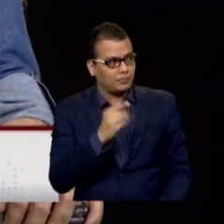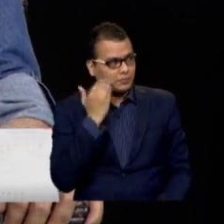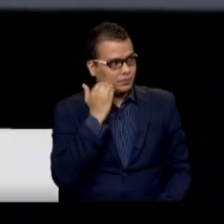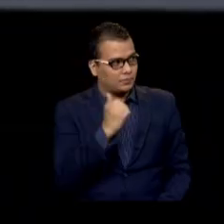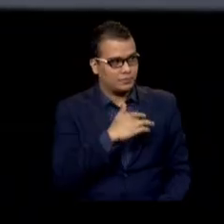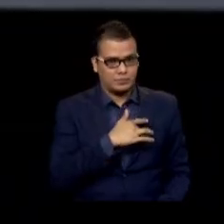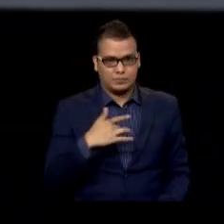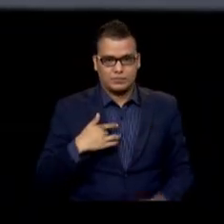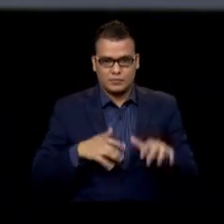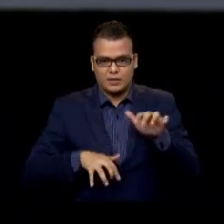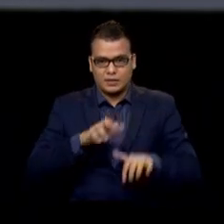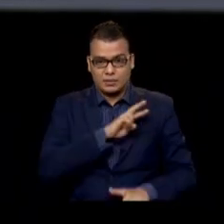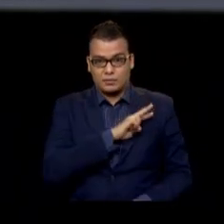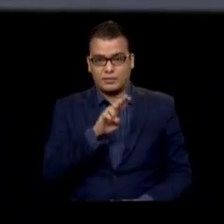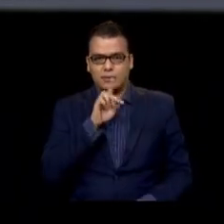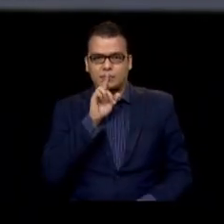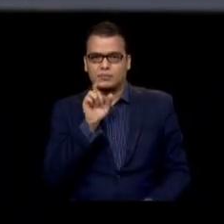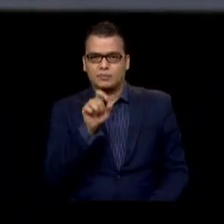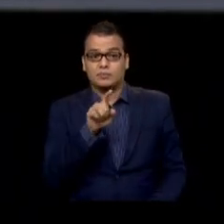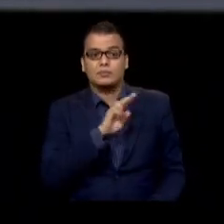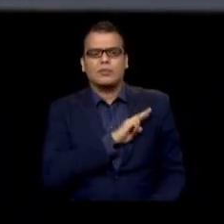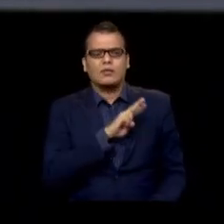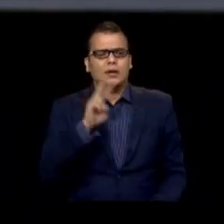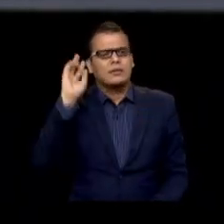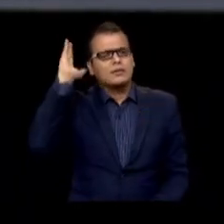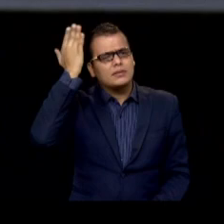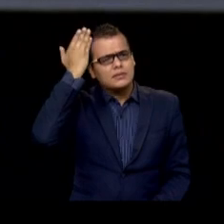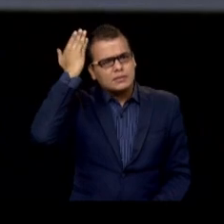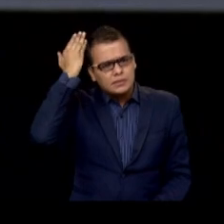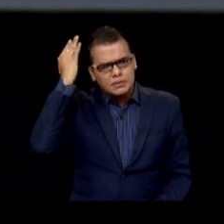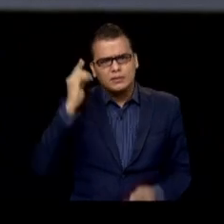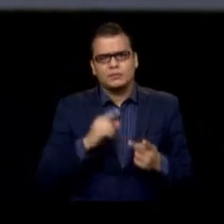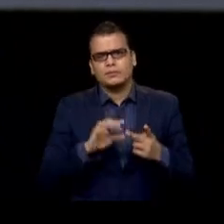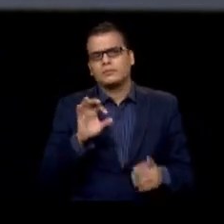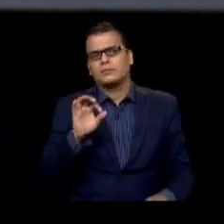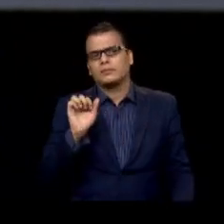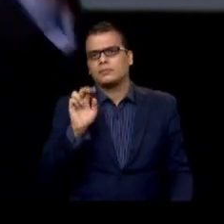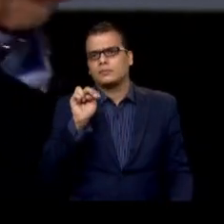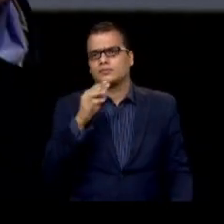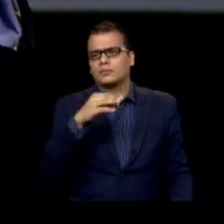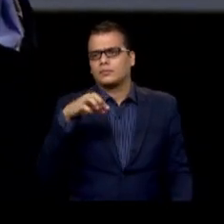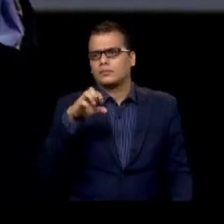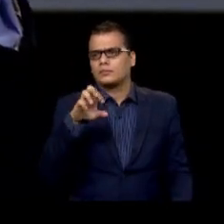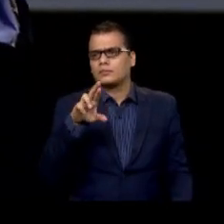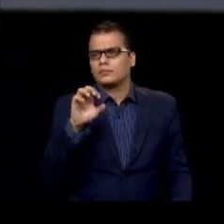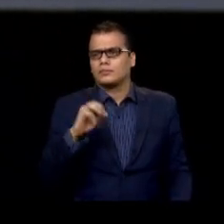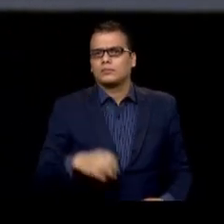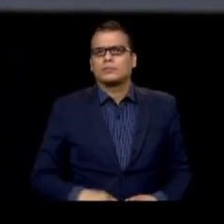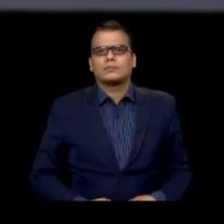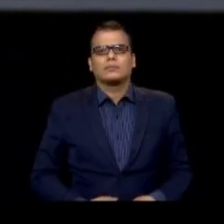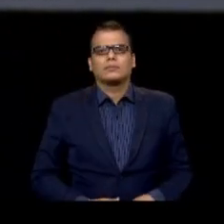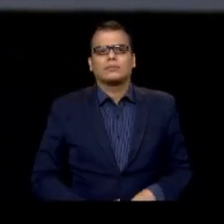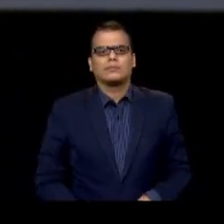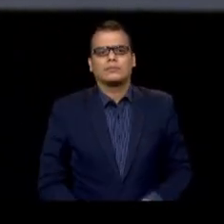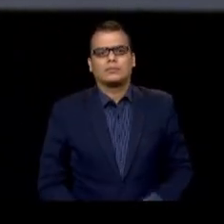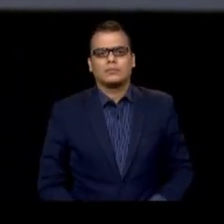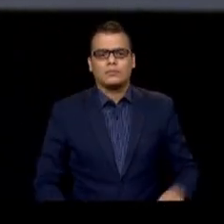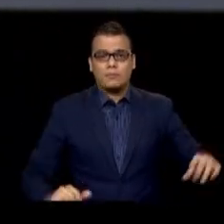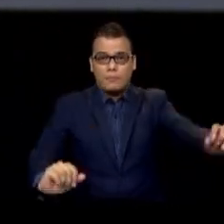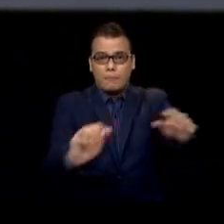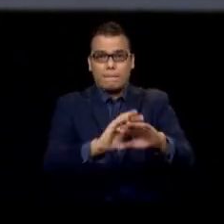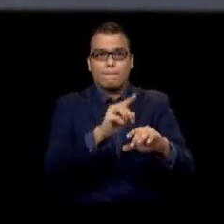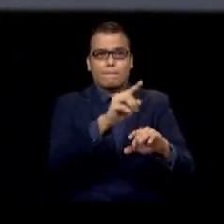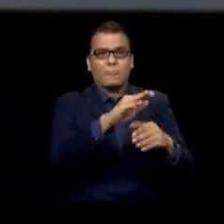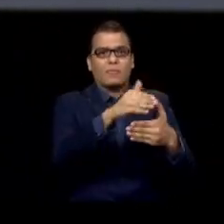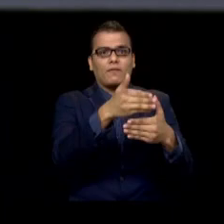del Cauca, sobre todo hay municipios, casos Cerrito, San Pedro, en la misma Buga, que han cerrado las entradas y las personas tienen que entrar por una sola